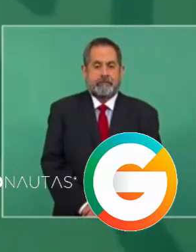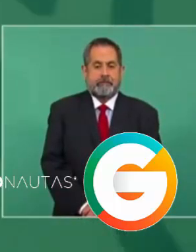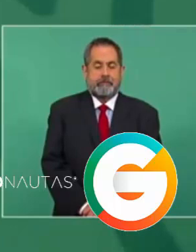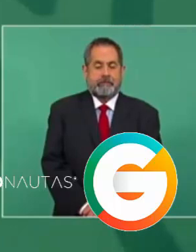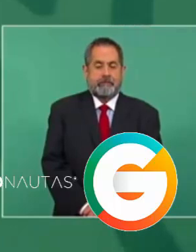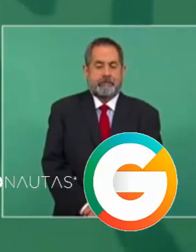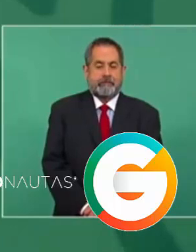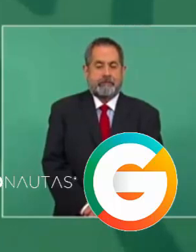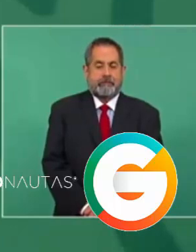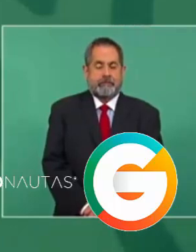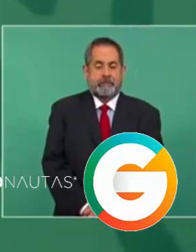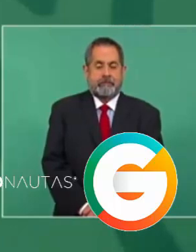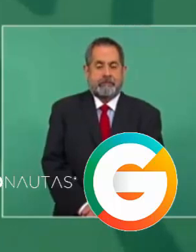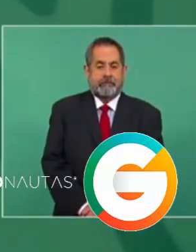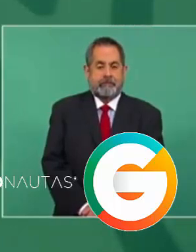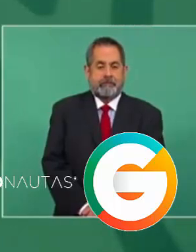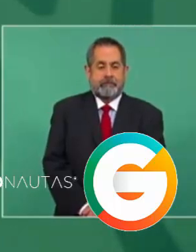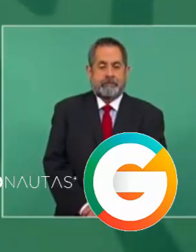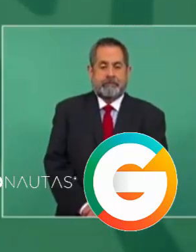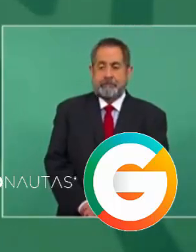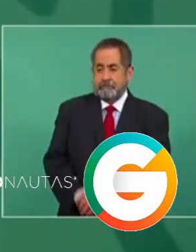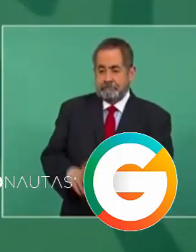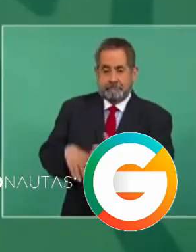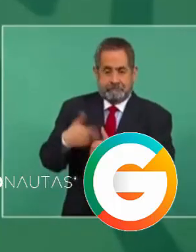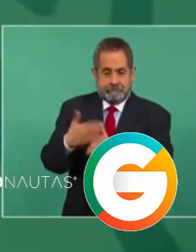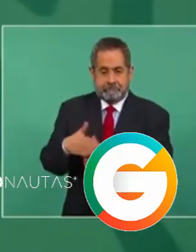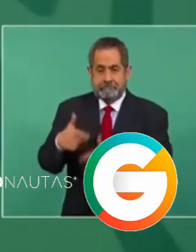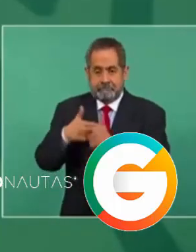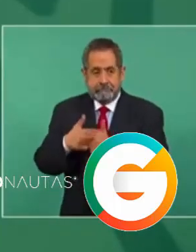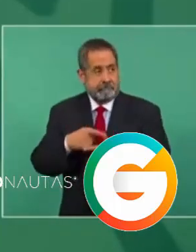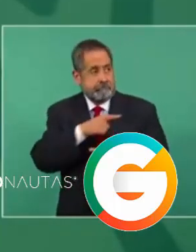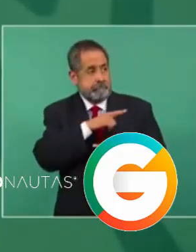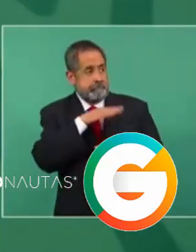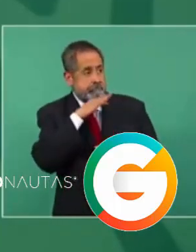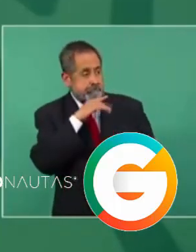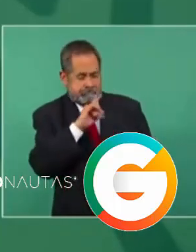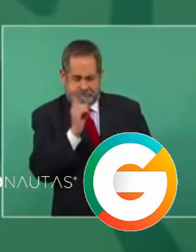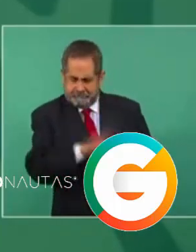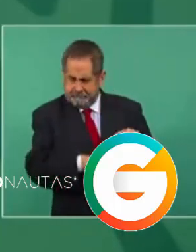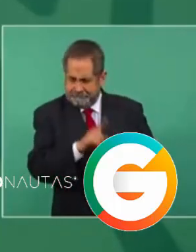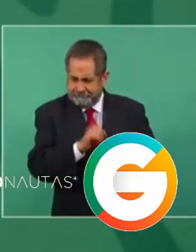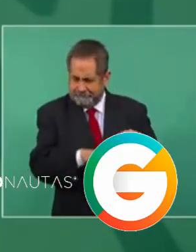Y vamos a seguir limpiando de corrupción el gobierno.